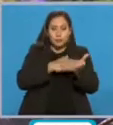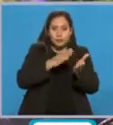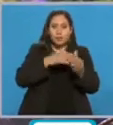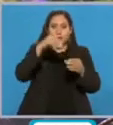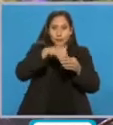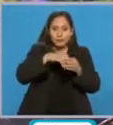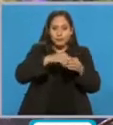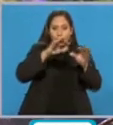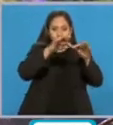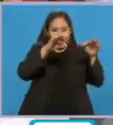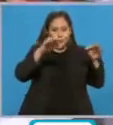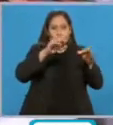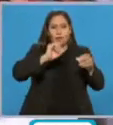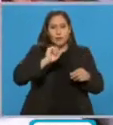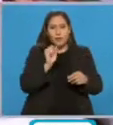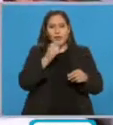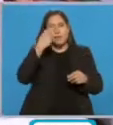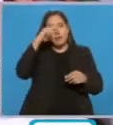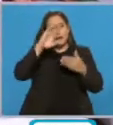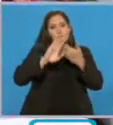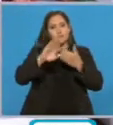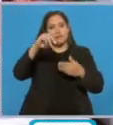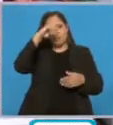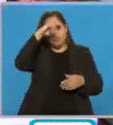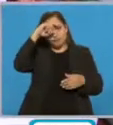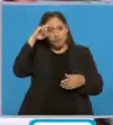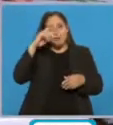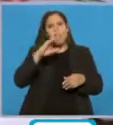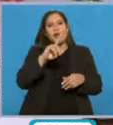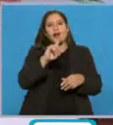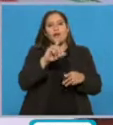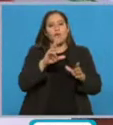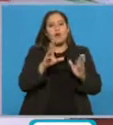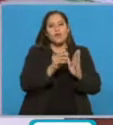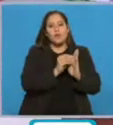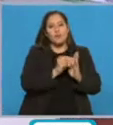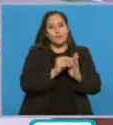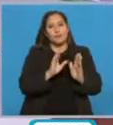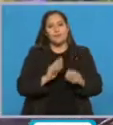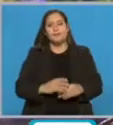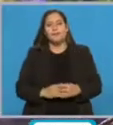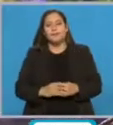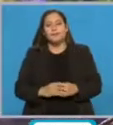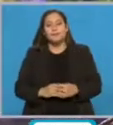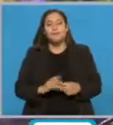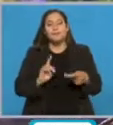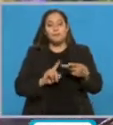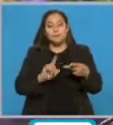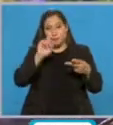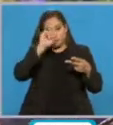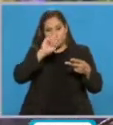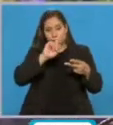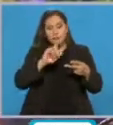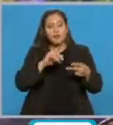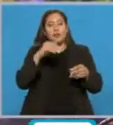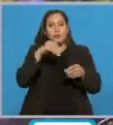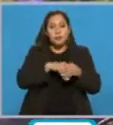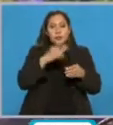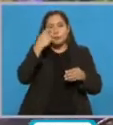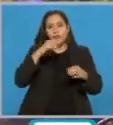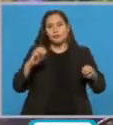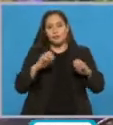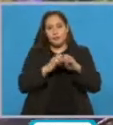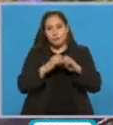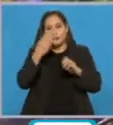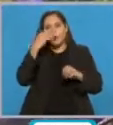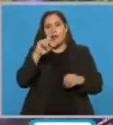alguna bolsa que sea antihumedad, por aquello de las inundaciones. Dos, que tengamos un kit de emergencia, un botequín, ya saben,